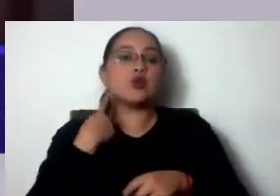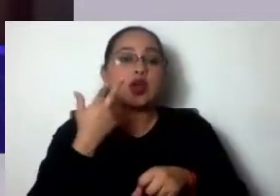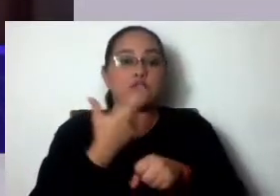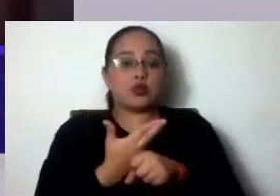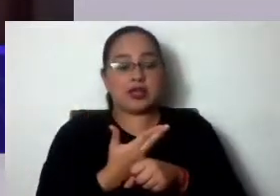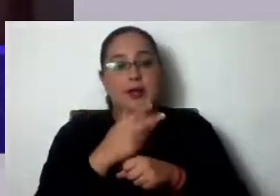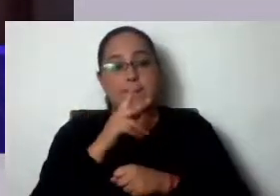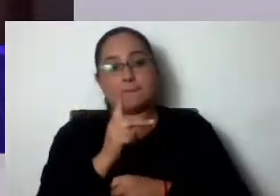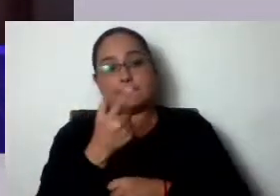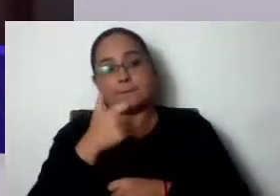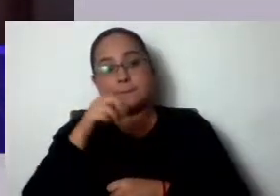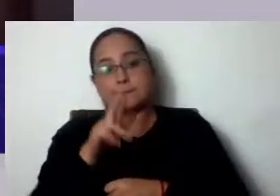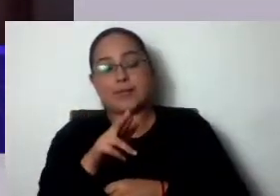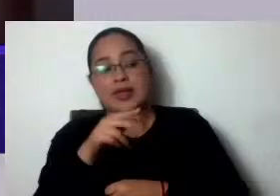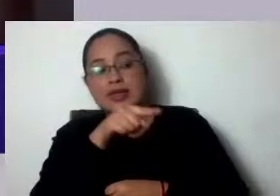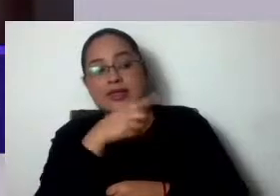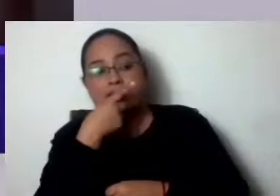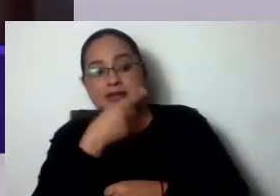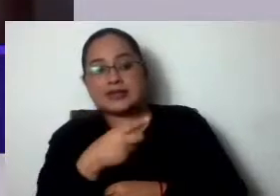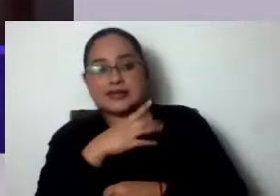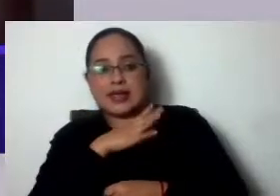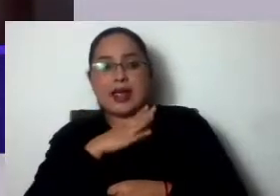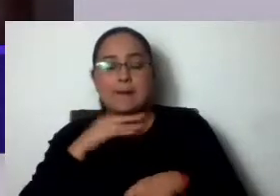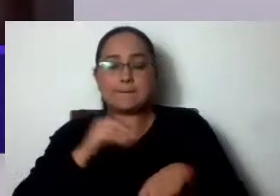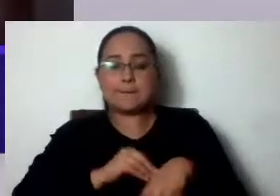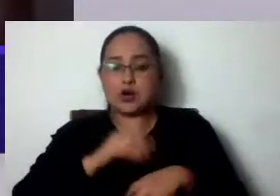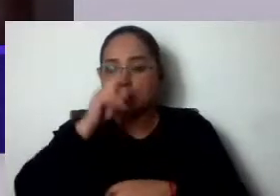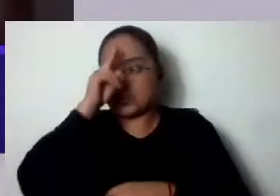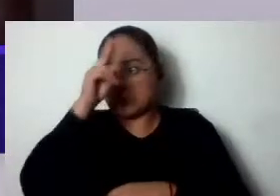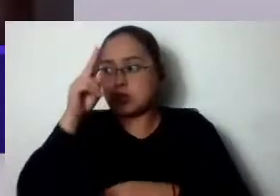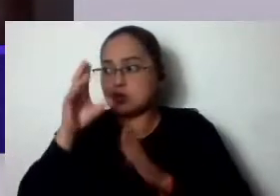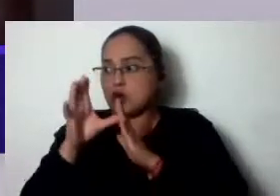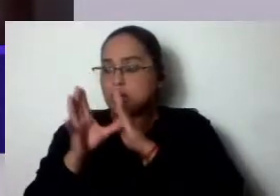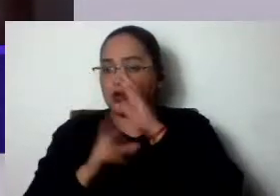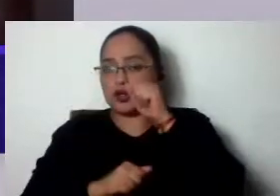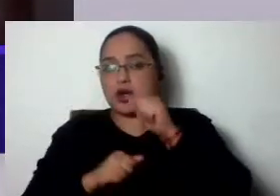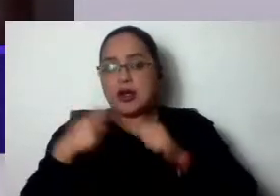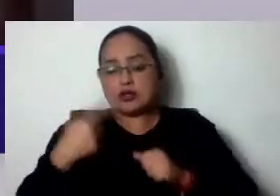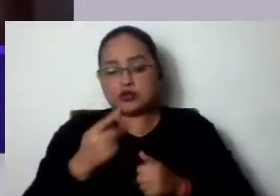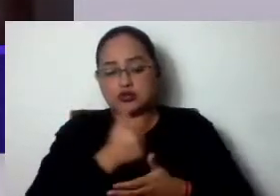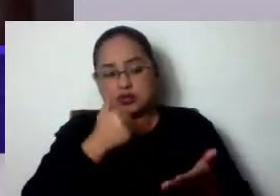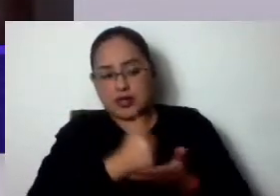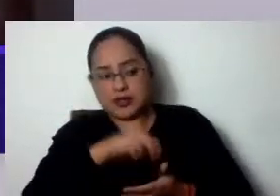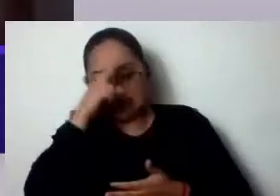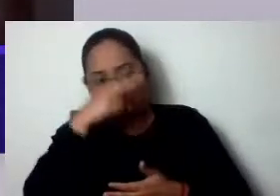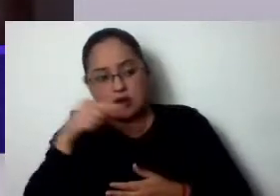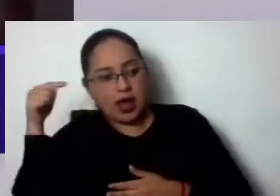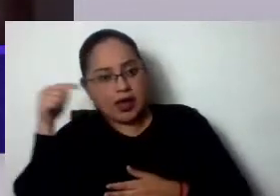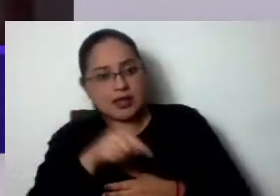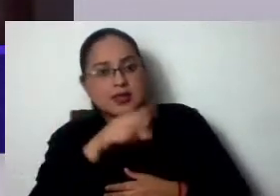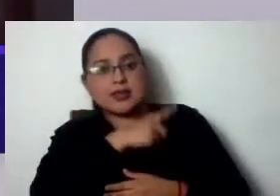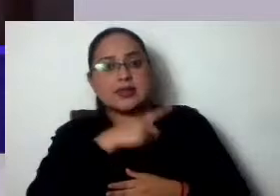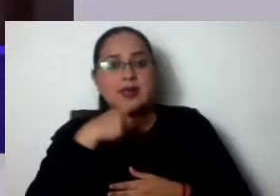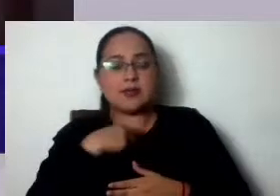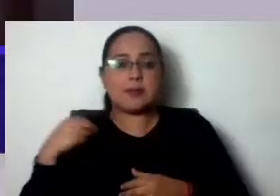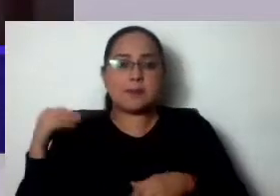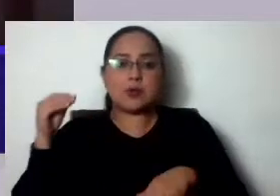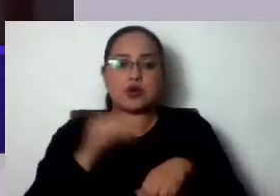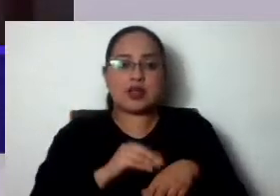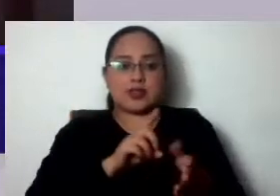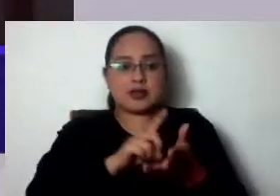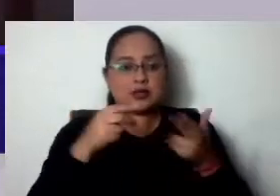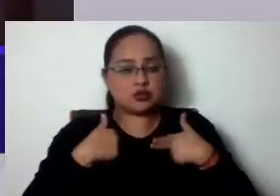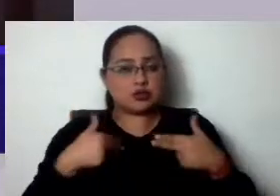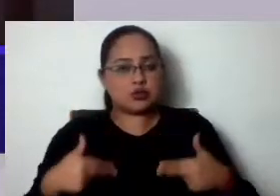y argumentó que existía una prohibición constitucional a la ciudad de mexico para establecer un catálogo de derechos